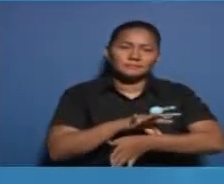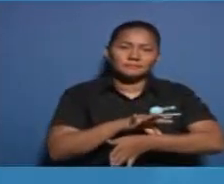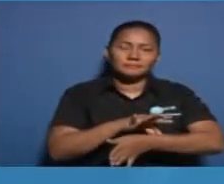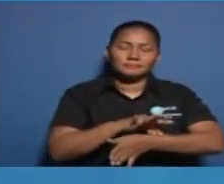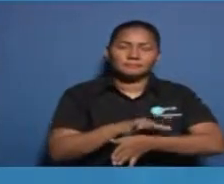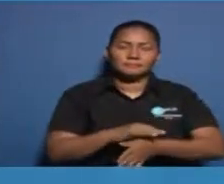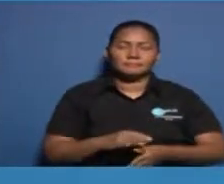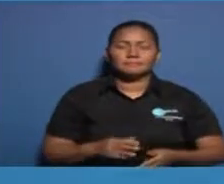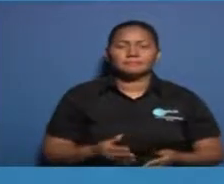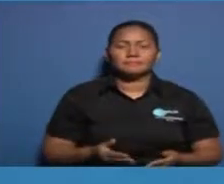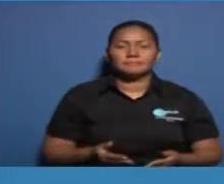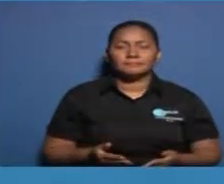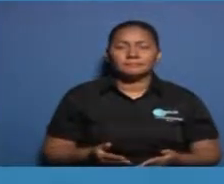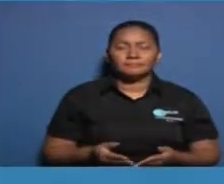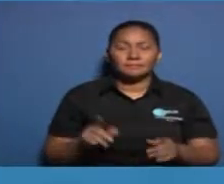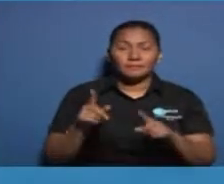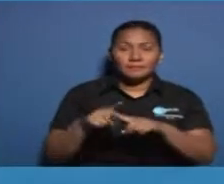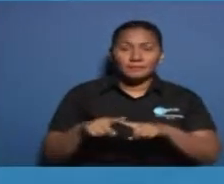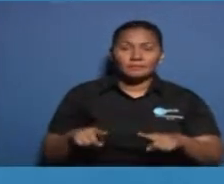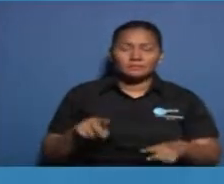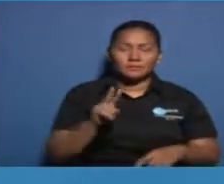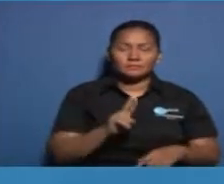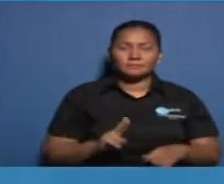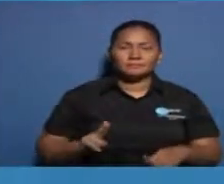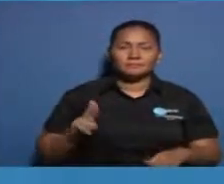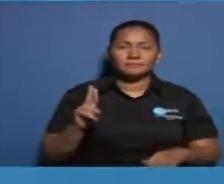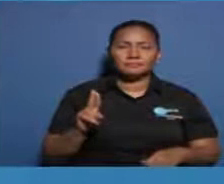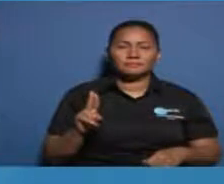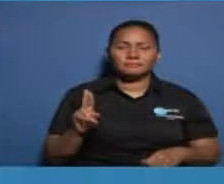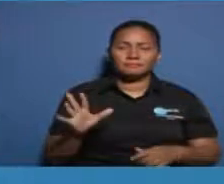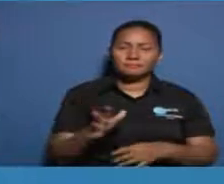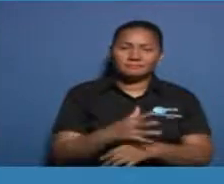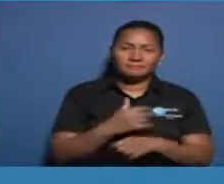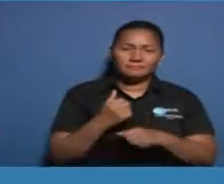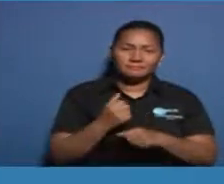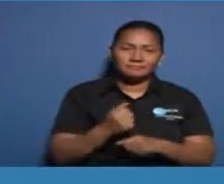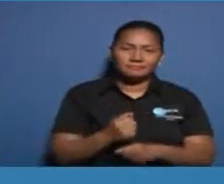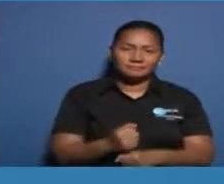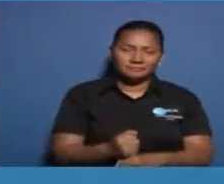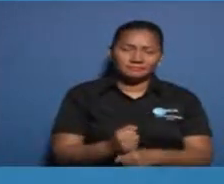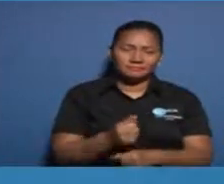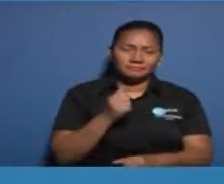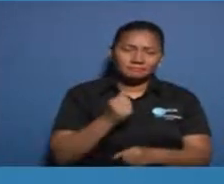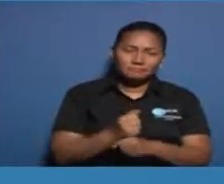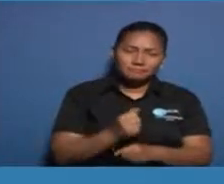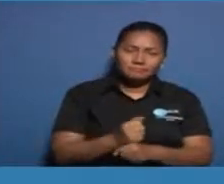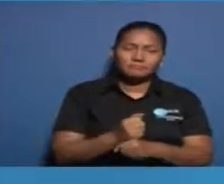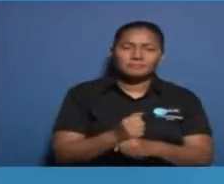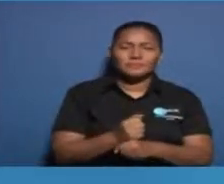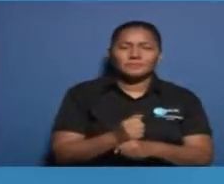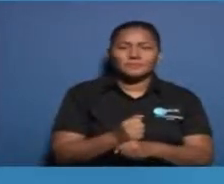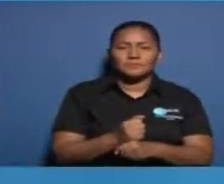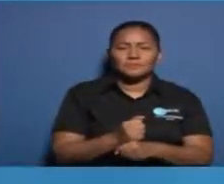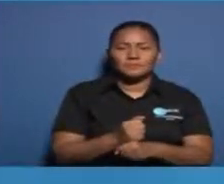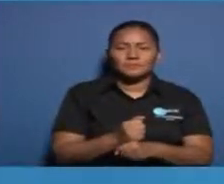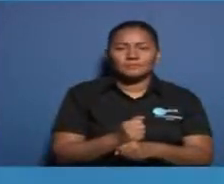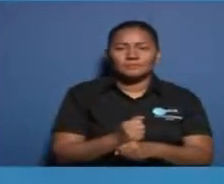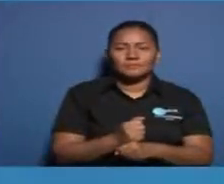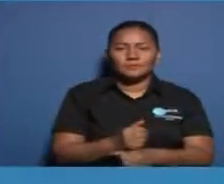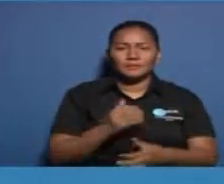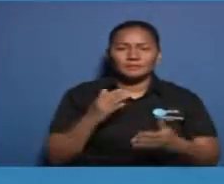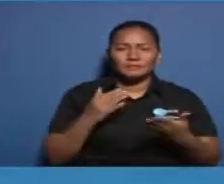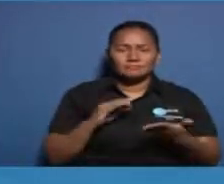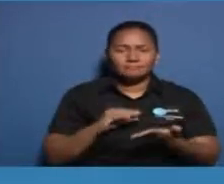ya pero en las universidades están haciendo lo suyo en el sentido de que están preparando a las